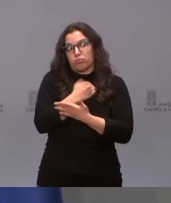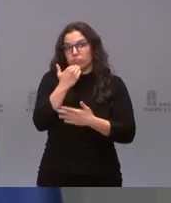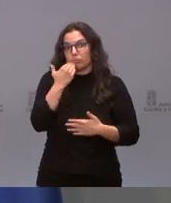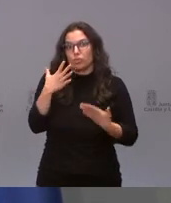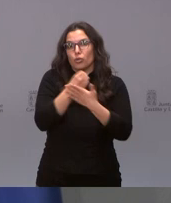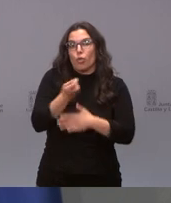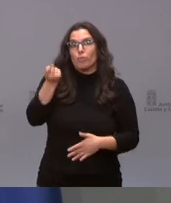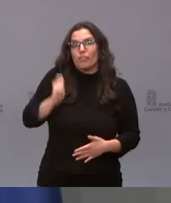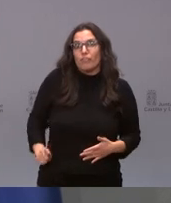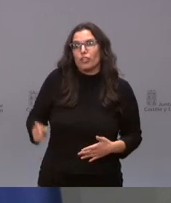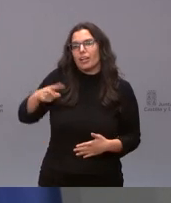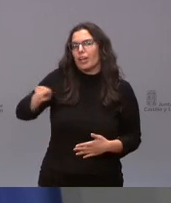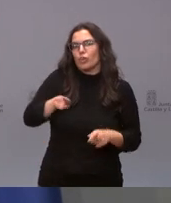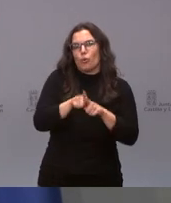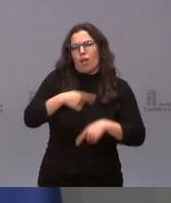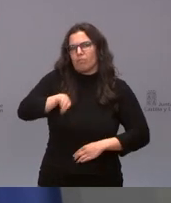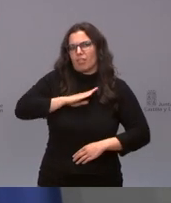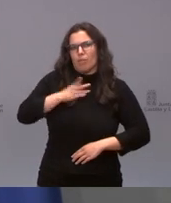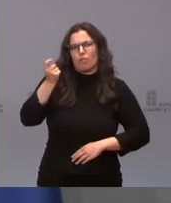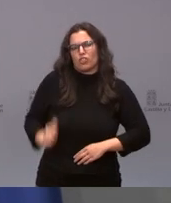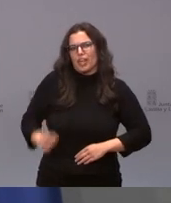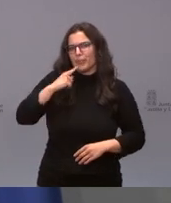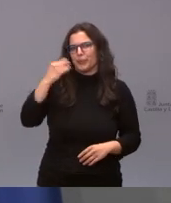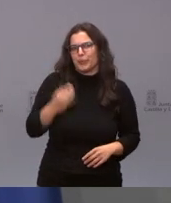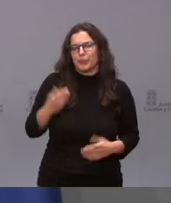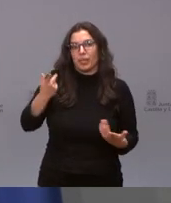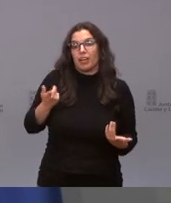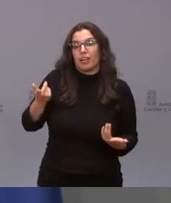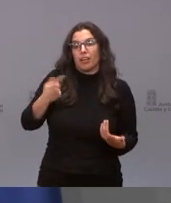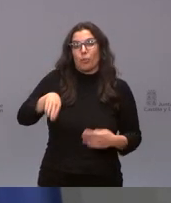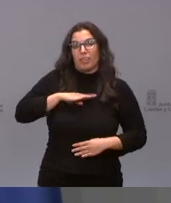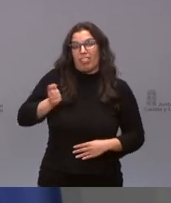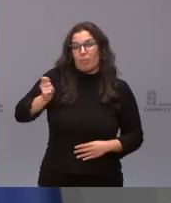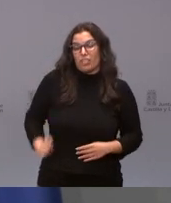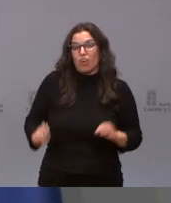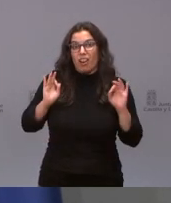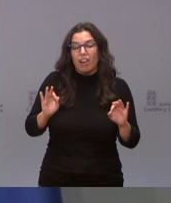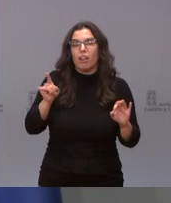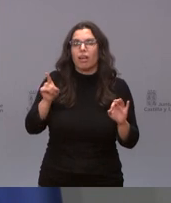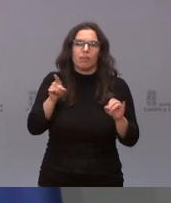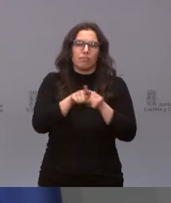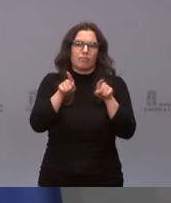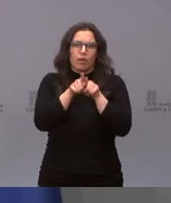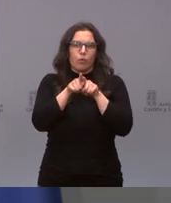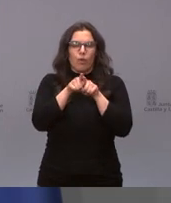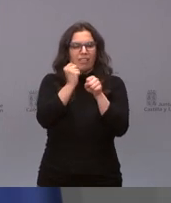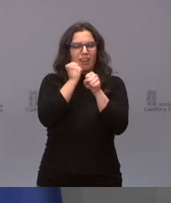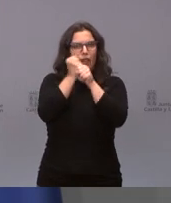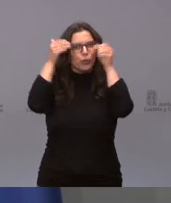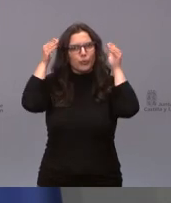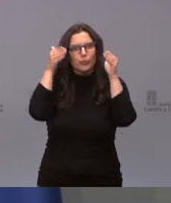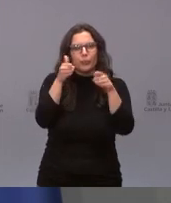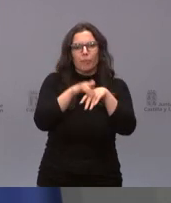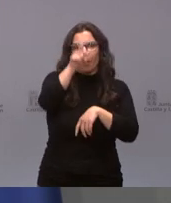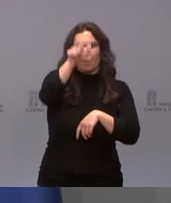tienen algo que se llama competencia profesional y desde luego la competencia profesional es centrar nuestro trabajo en el bien del